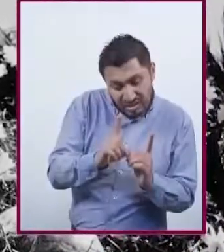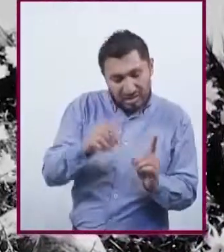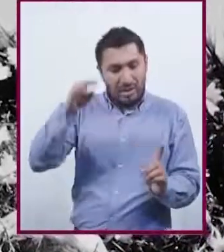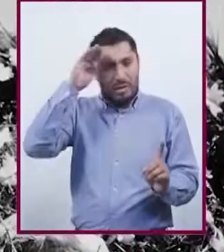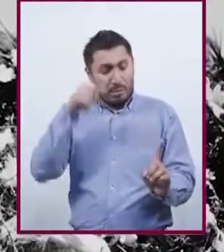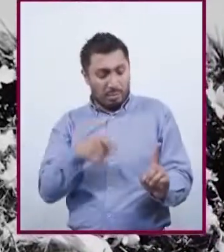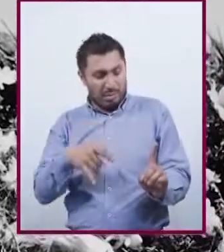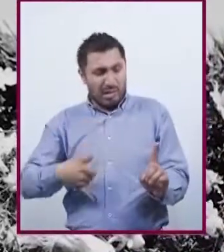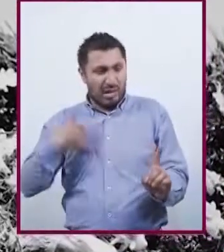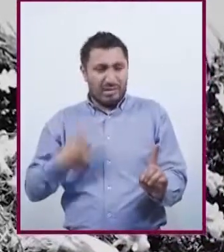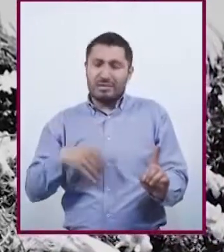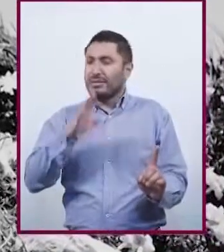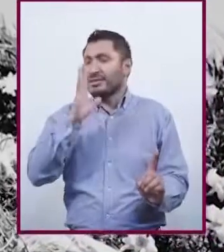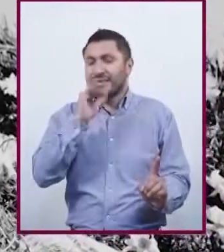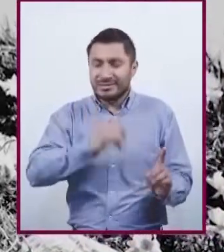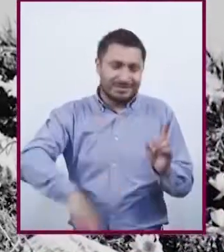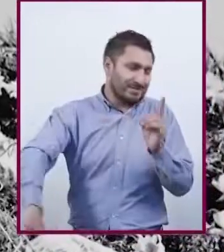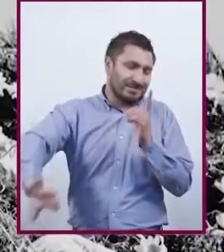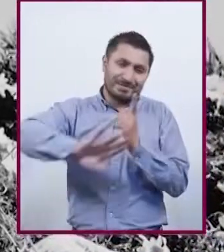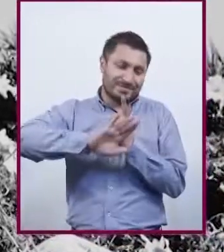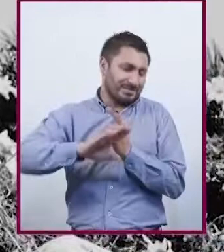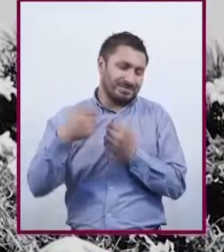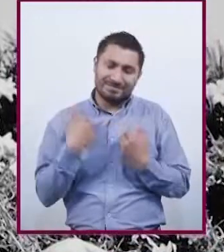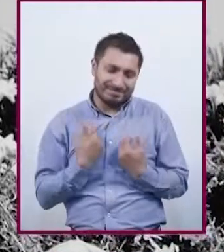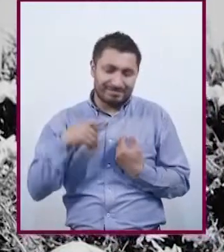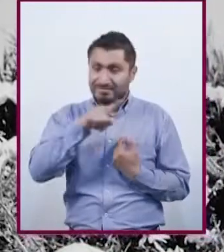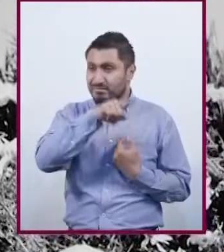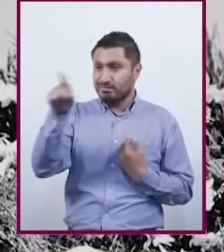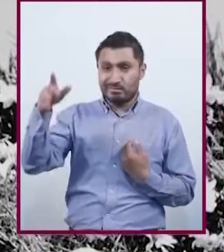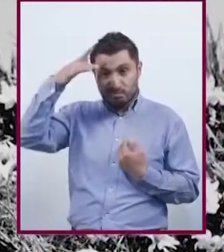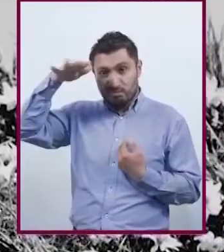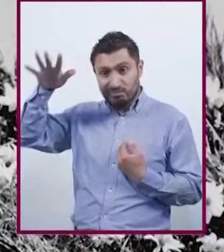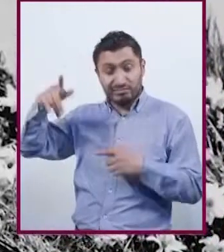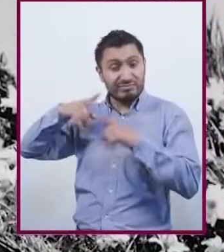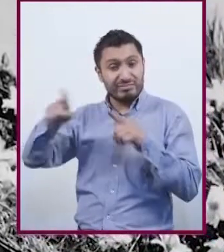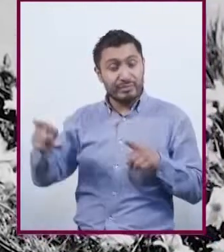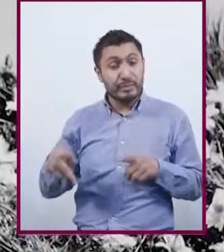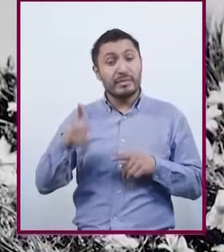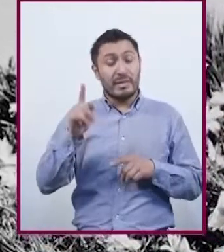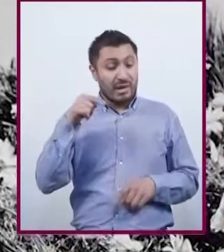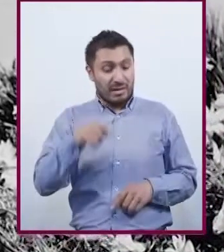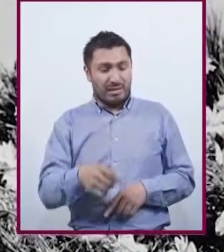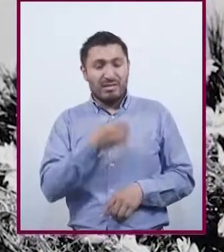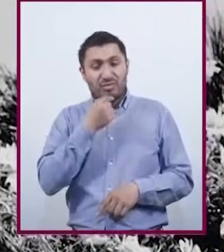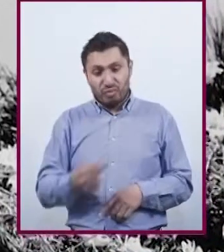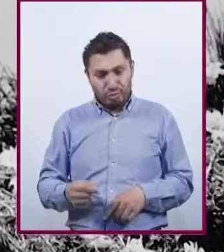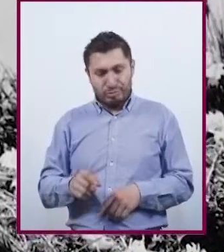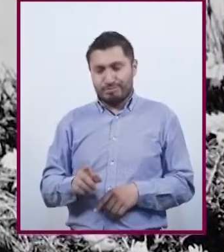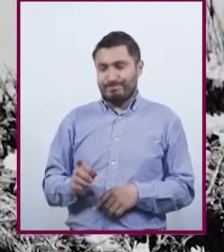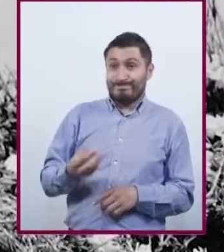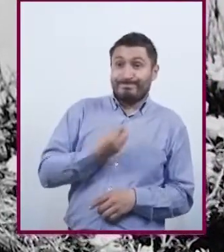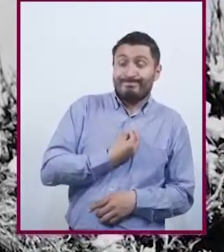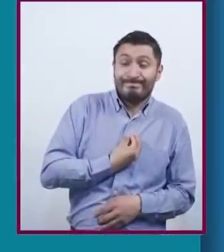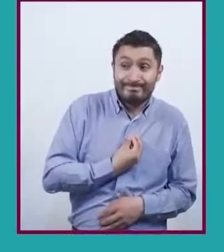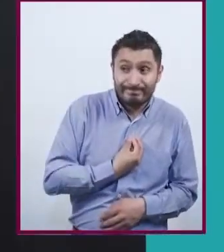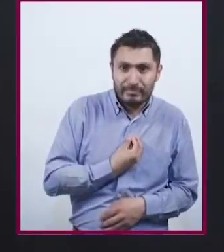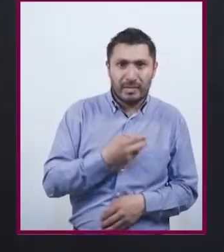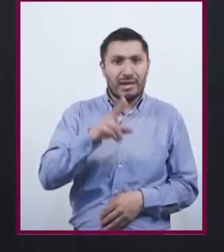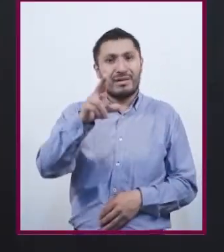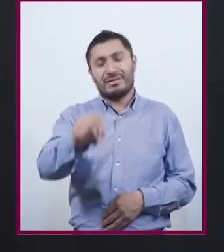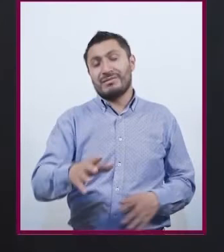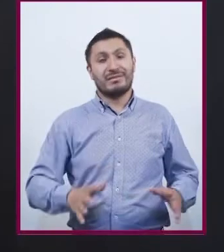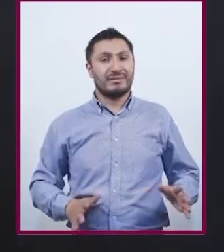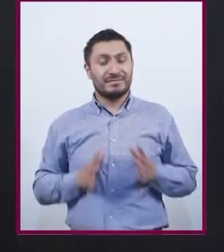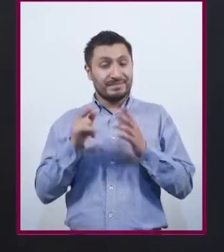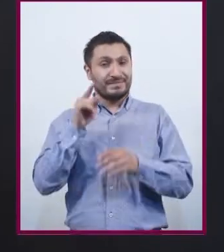y piensa que alguien tan joven no puede odiarlo como hacen los adultos. Sin embargo, el niño se resiste y... No